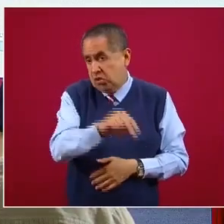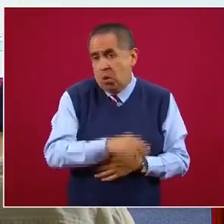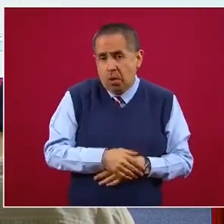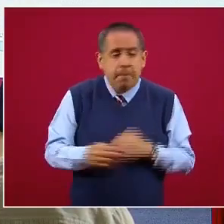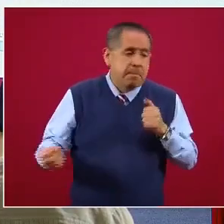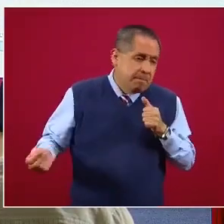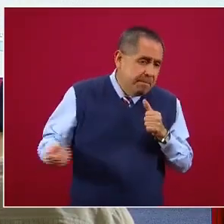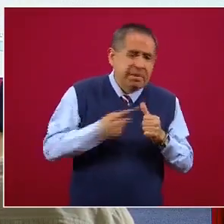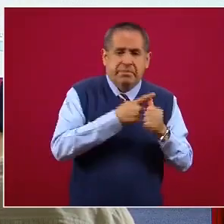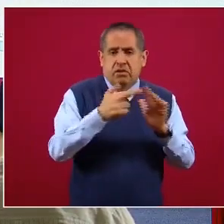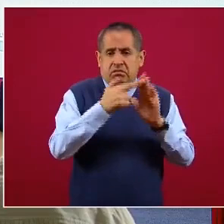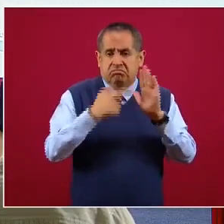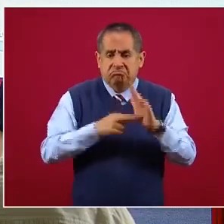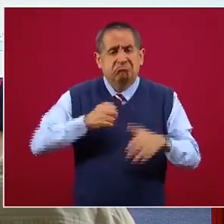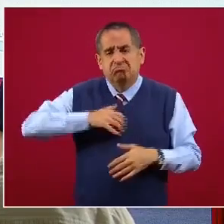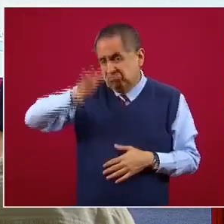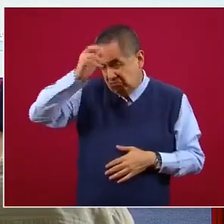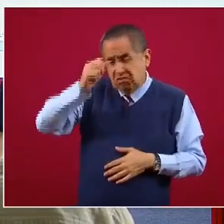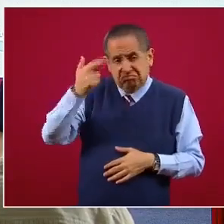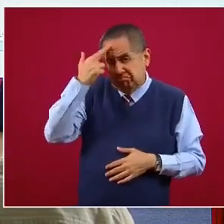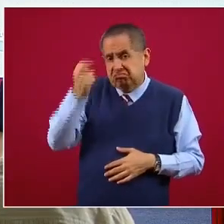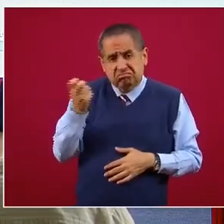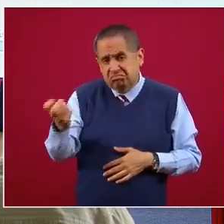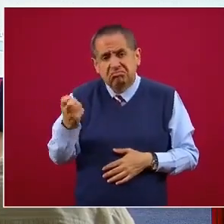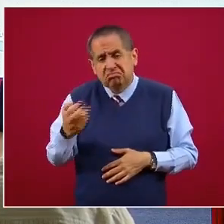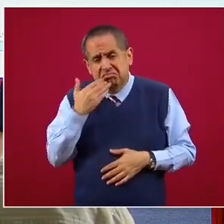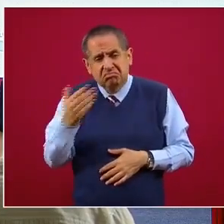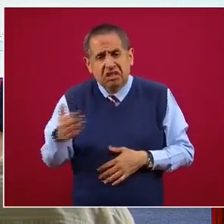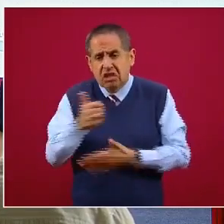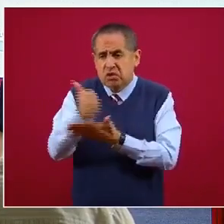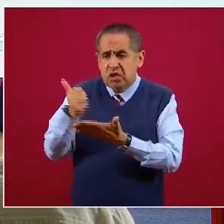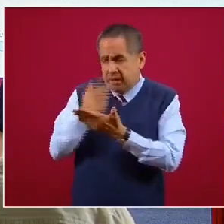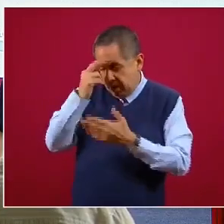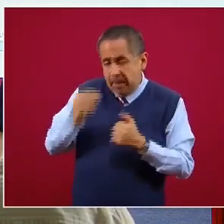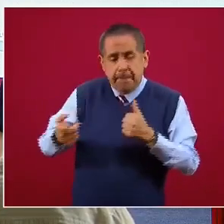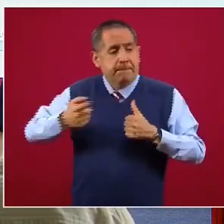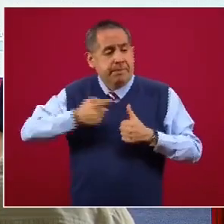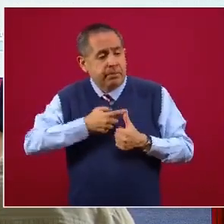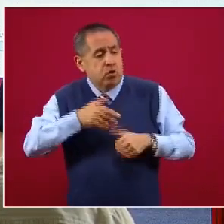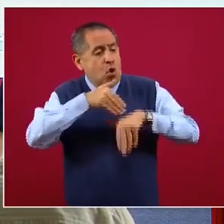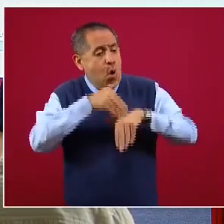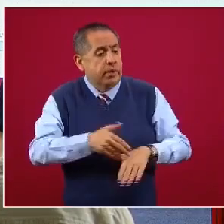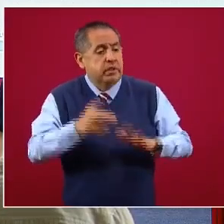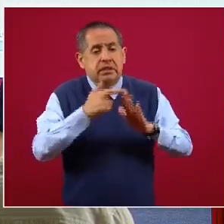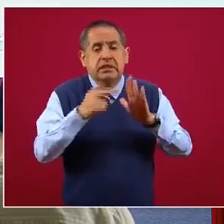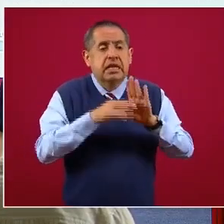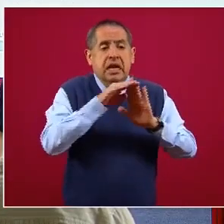Respaldamos completamente esta muy sensata decisión de la Ciudad de México, que tiene como